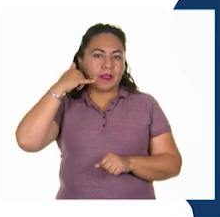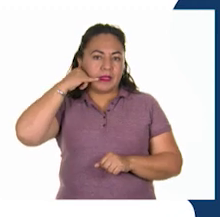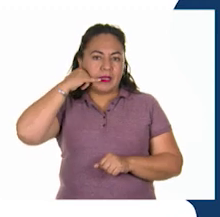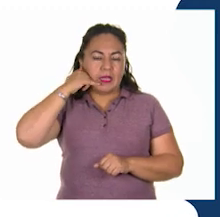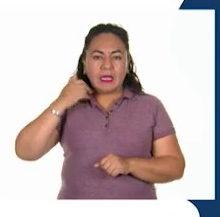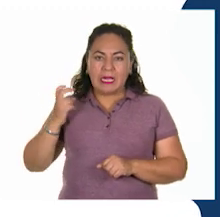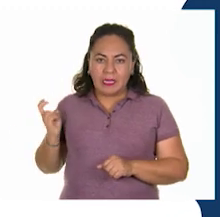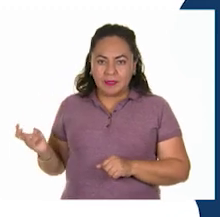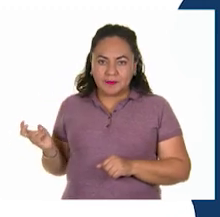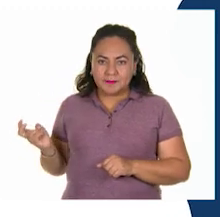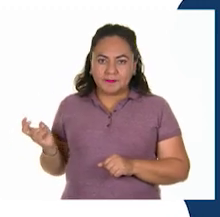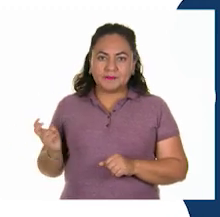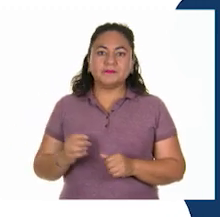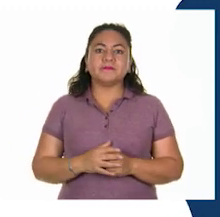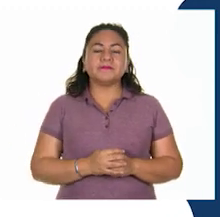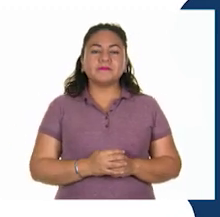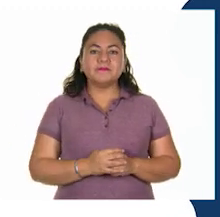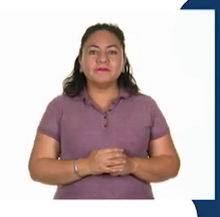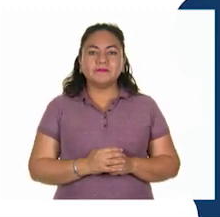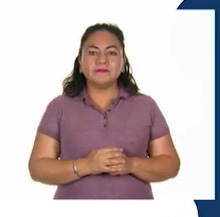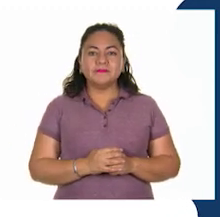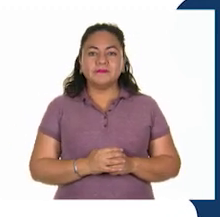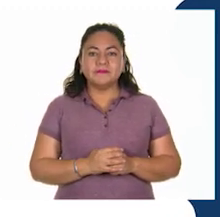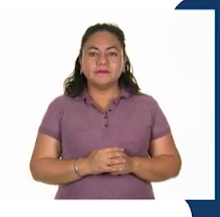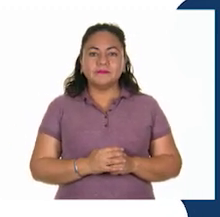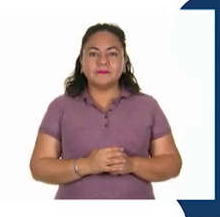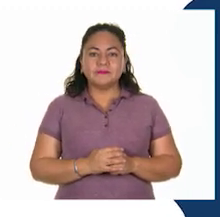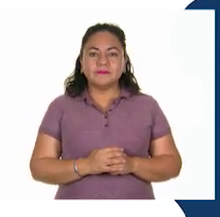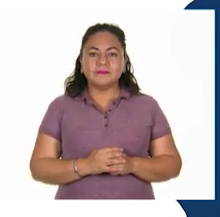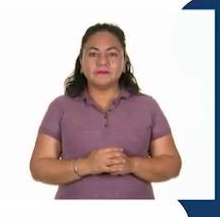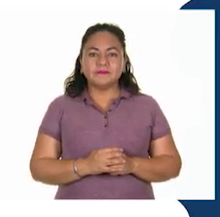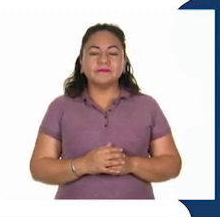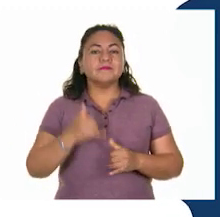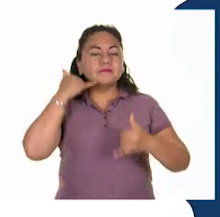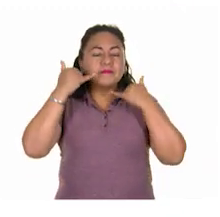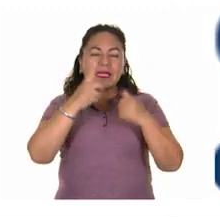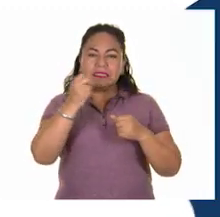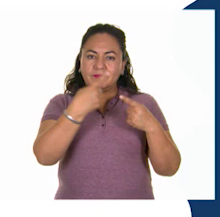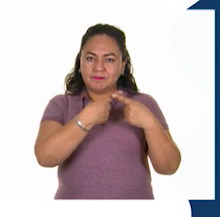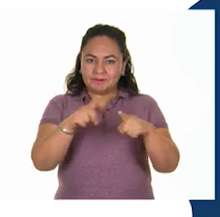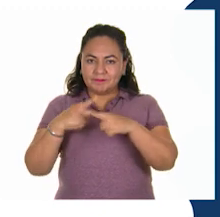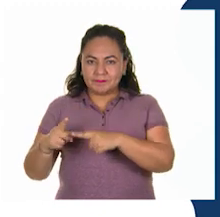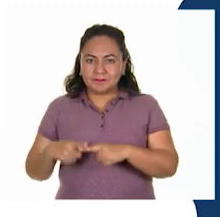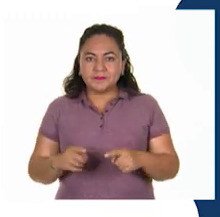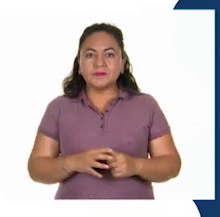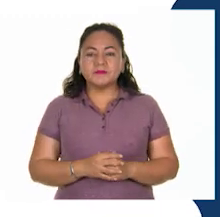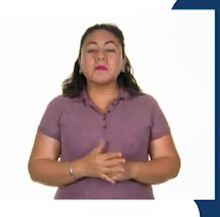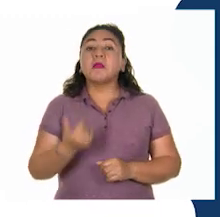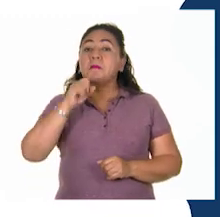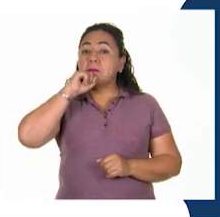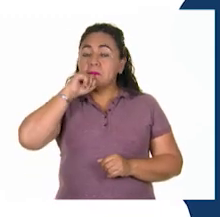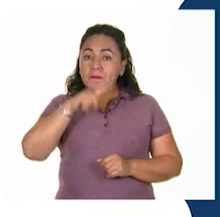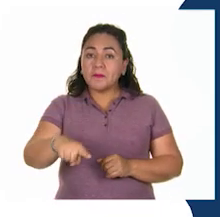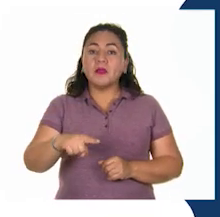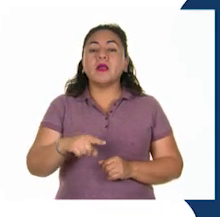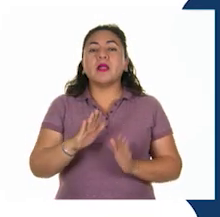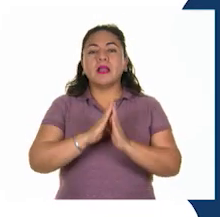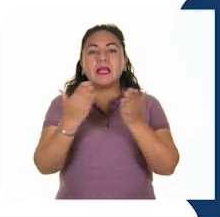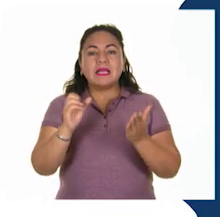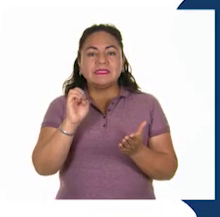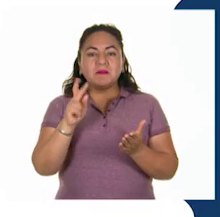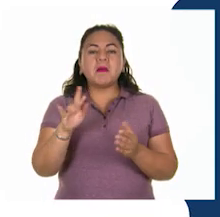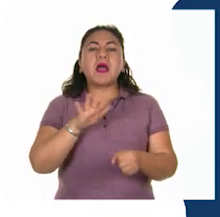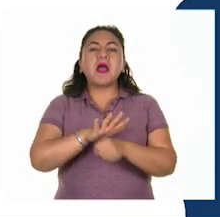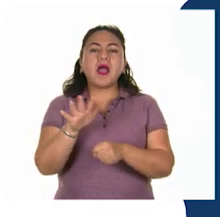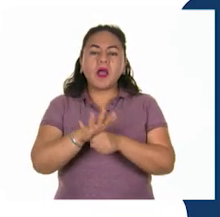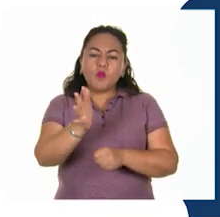55 41 72 04 13, con 100 líneas. También puedes encontrar los libros de texto